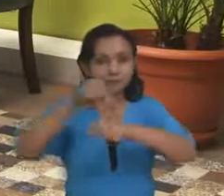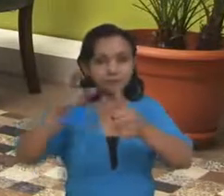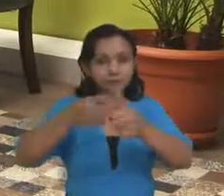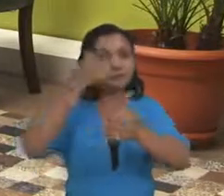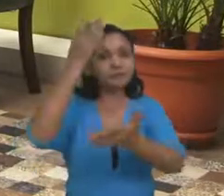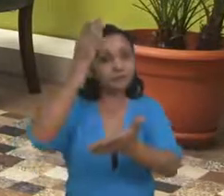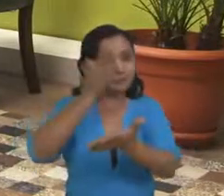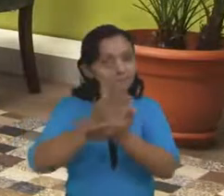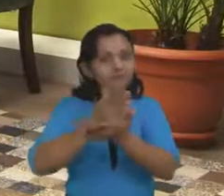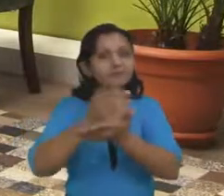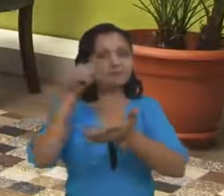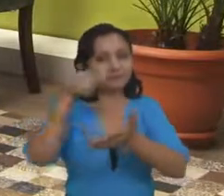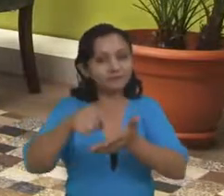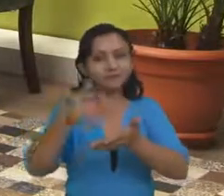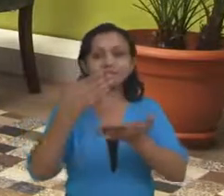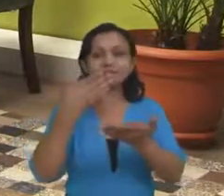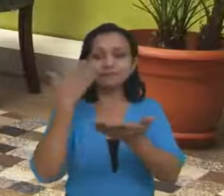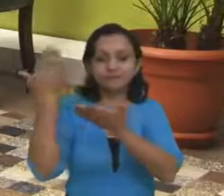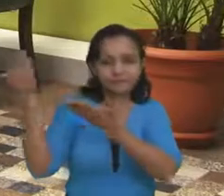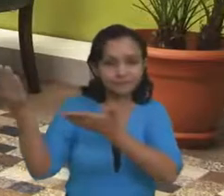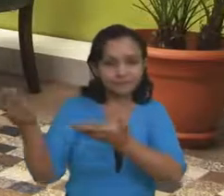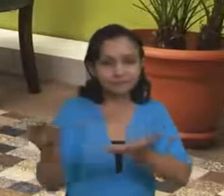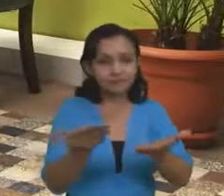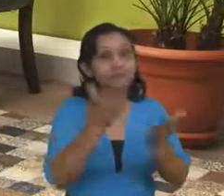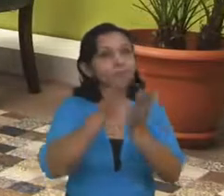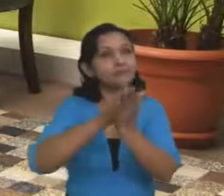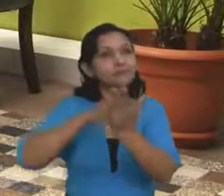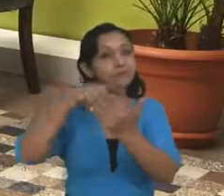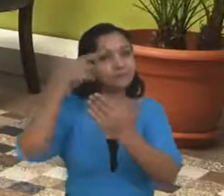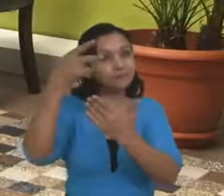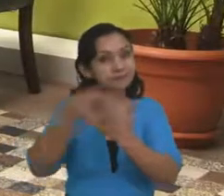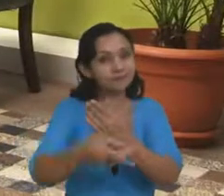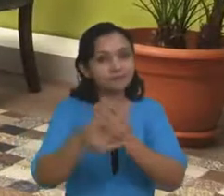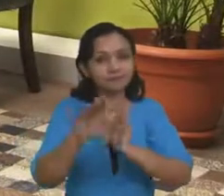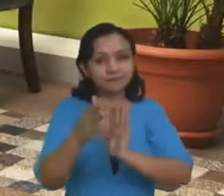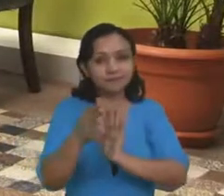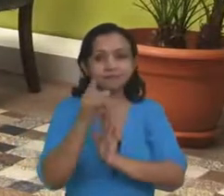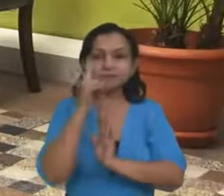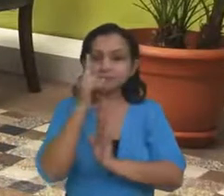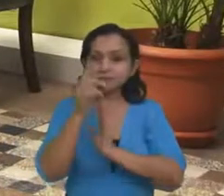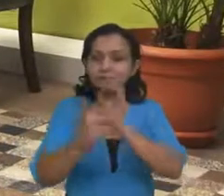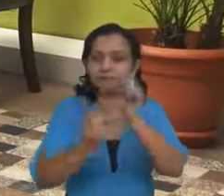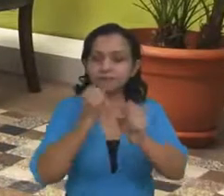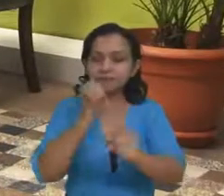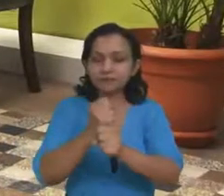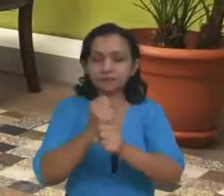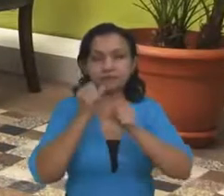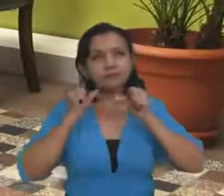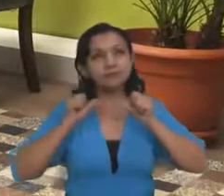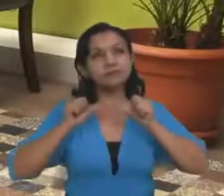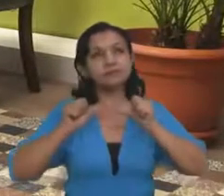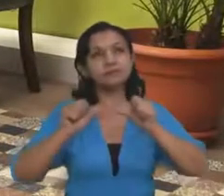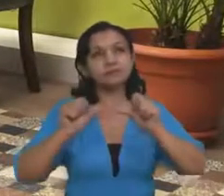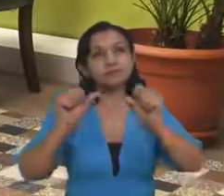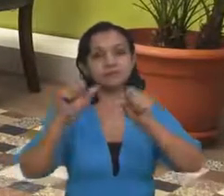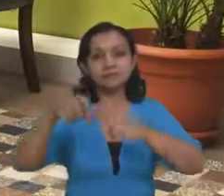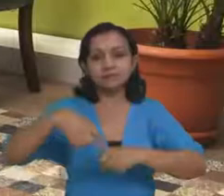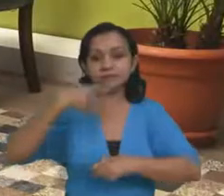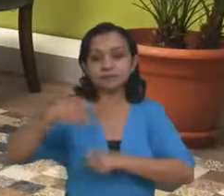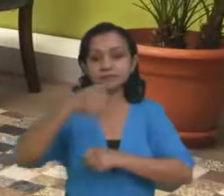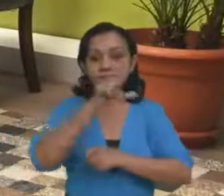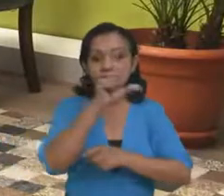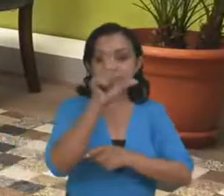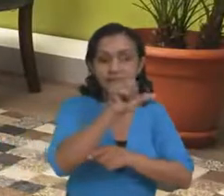¿eh? Primera vez, gracias a Dios. Bienvenido. Este es un programa que tenemos ya casi más de un año de estar al aire y todos los días, de lunes a